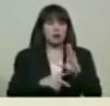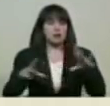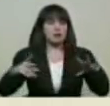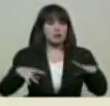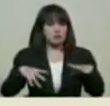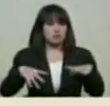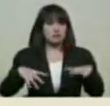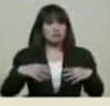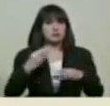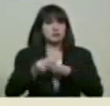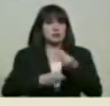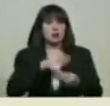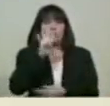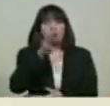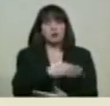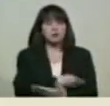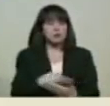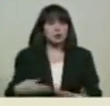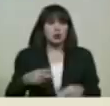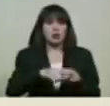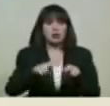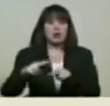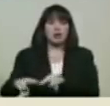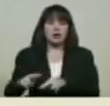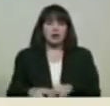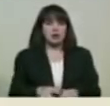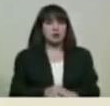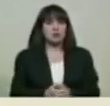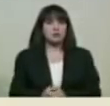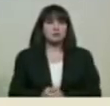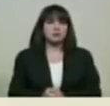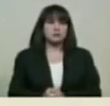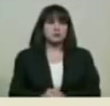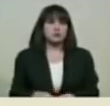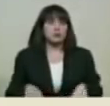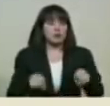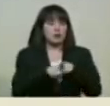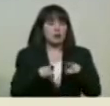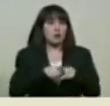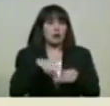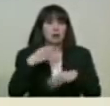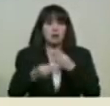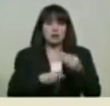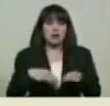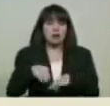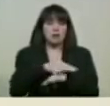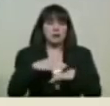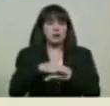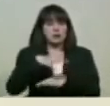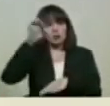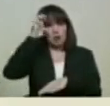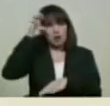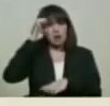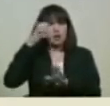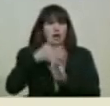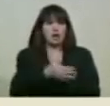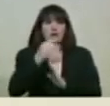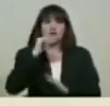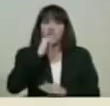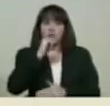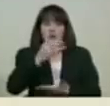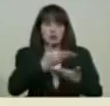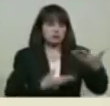para 4 millones de niños y de niñas. De igual manera, el ministro Jagua rindió un informe